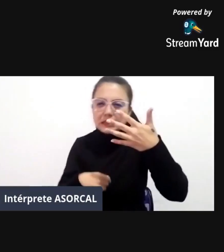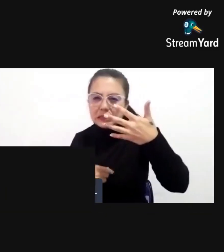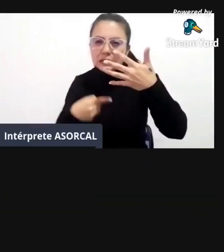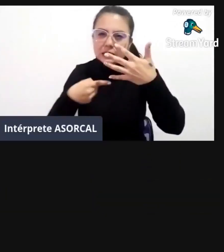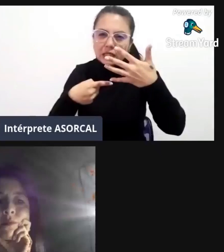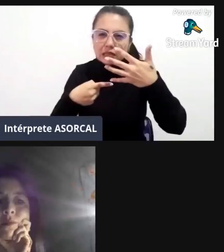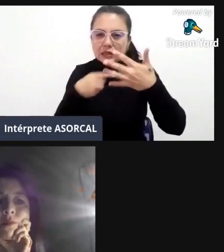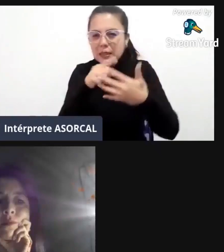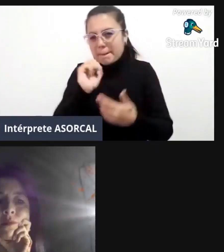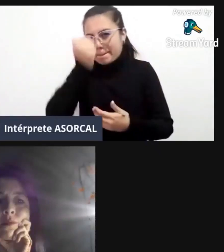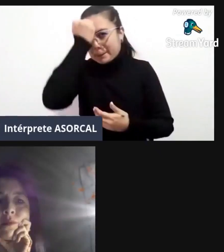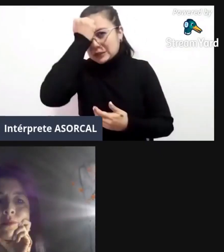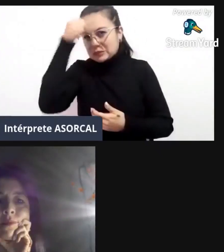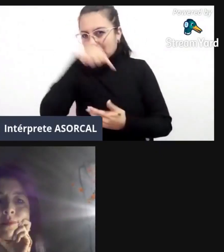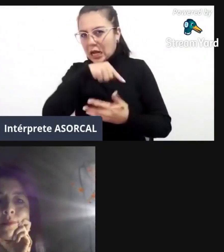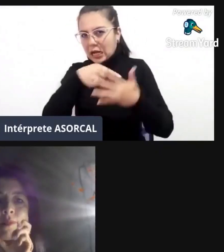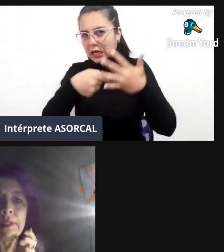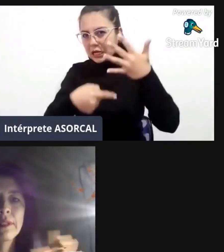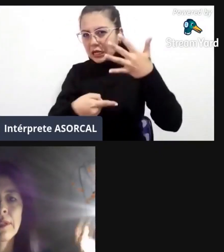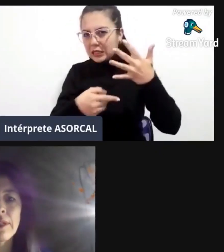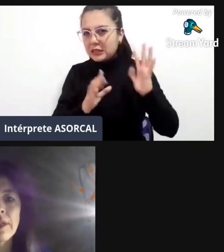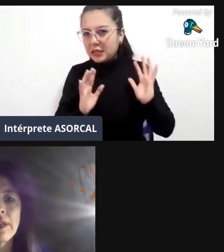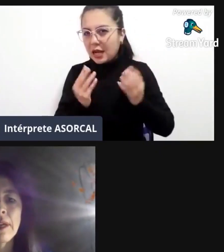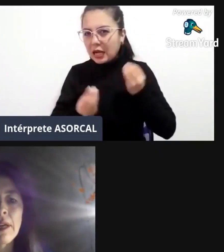que después no ejercieron.